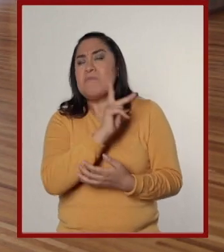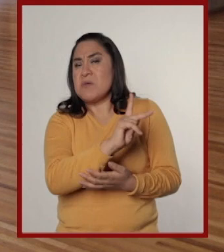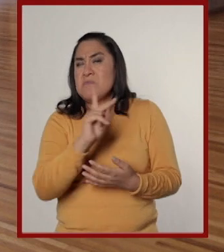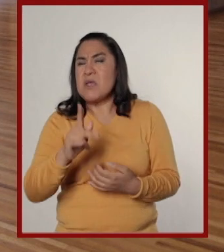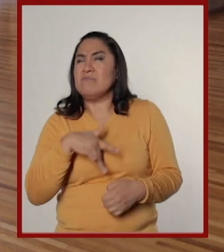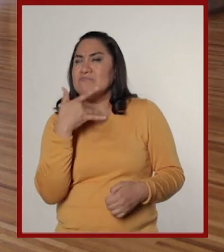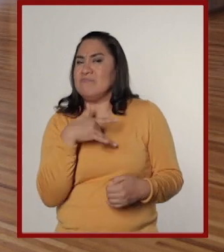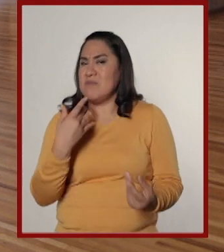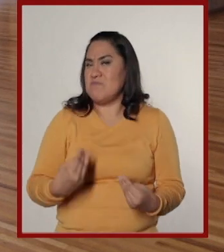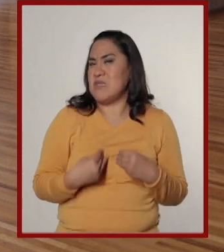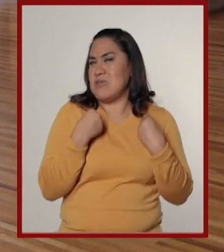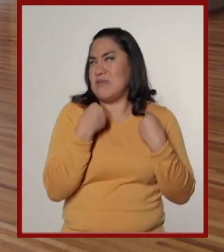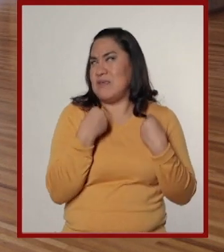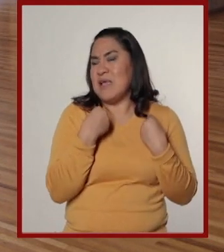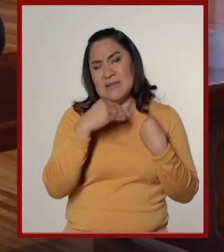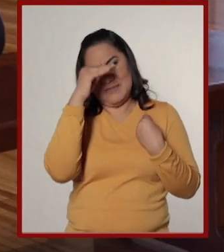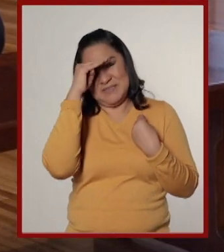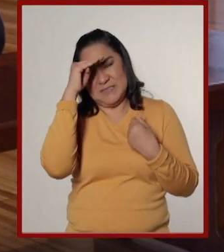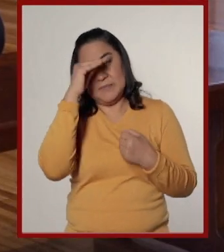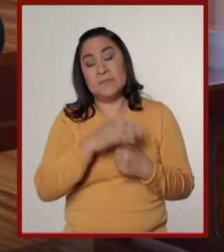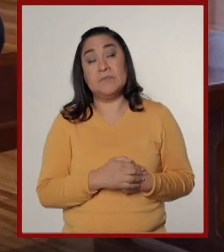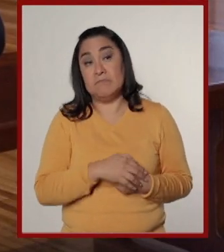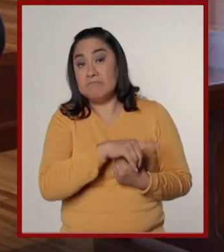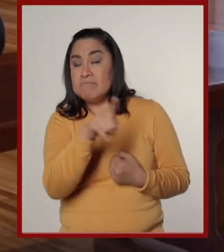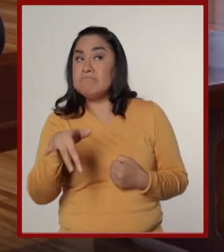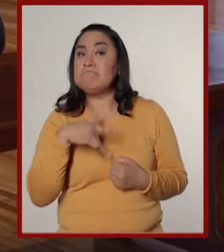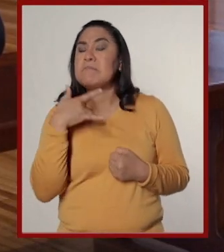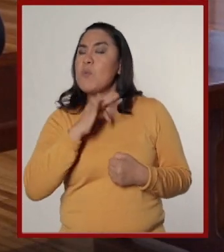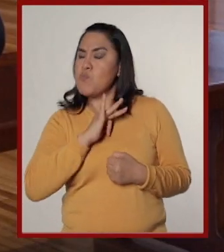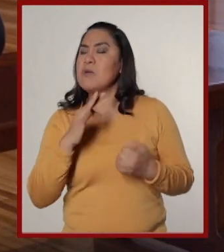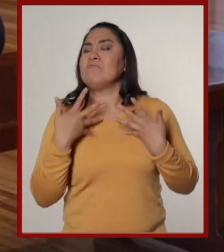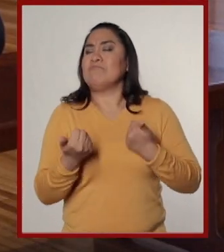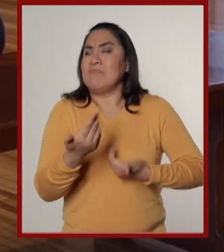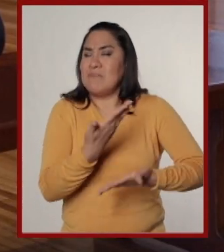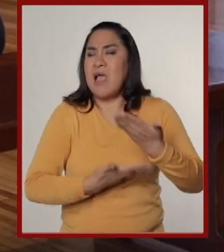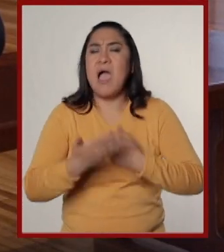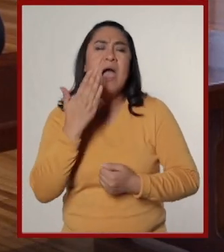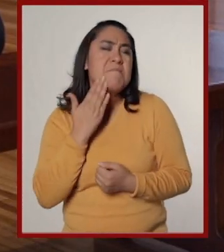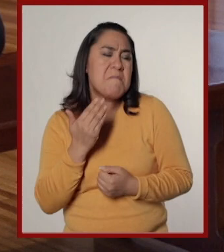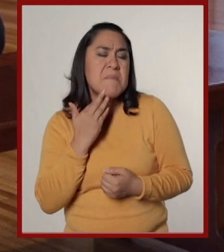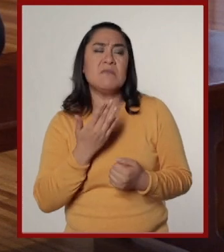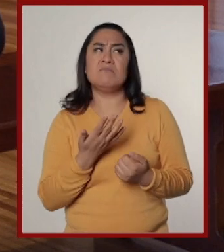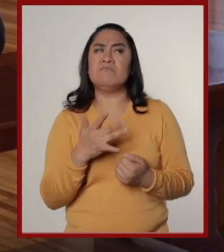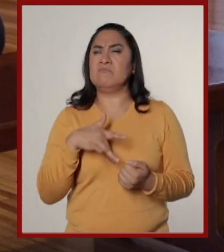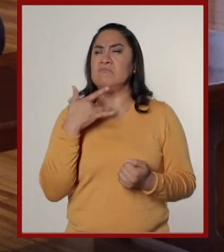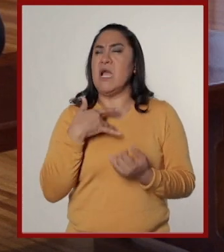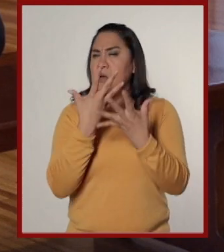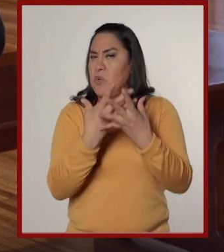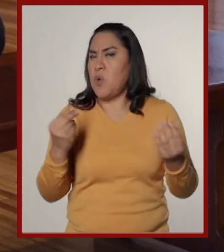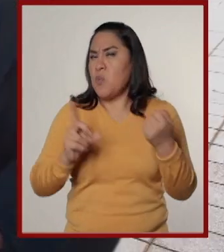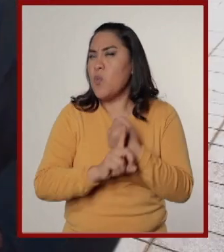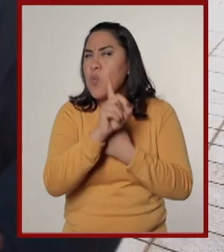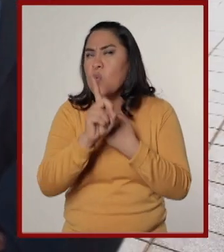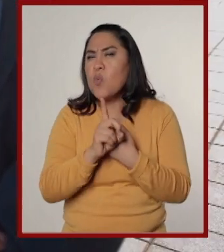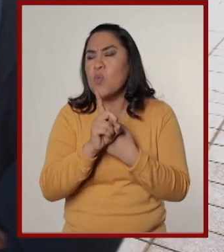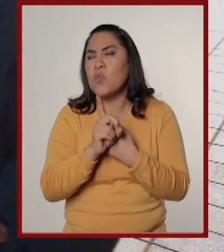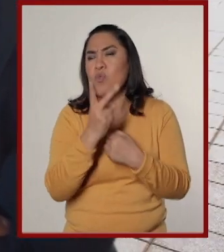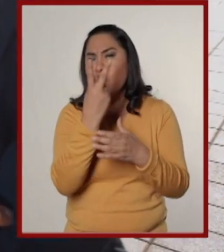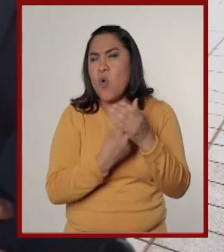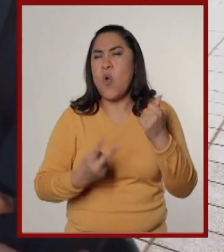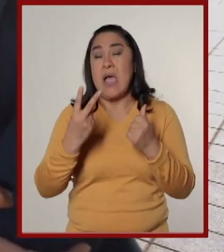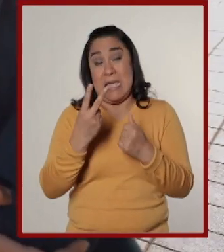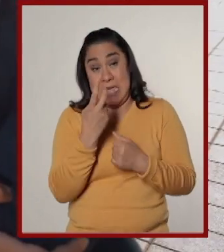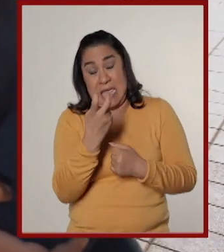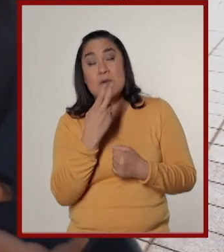echar manos si llegamos a un conflicto. Aunque el conflicto incluso, como palabra, tiene una connotación negativa, hay que pensar